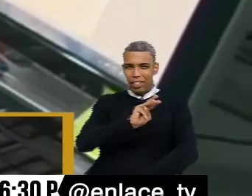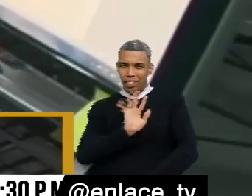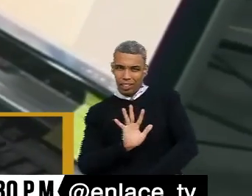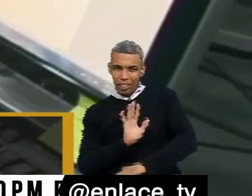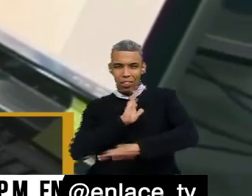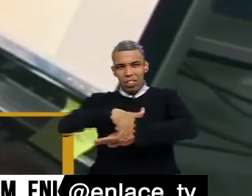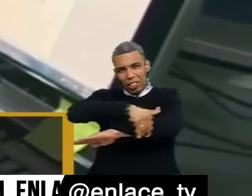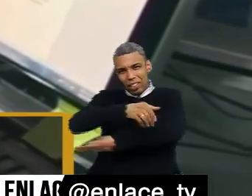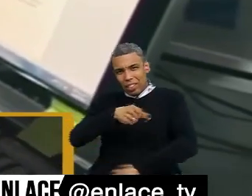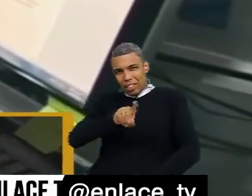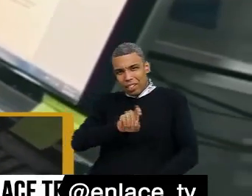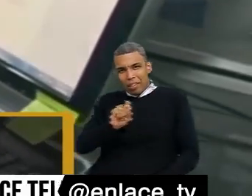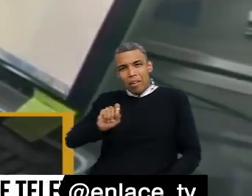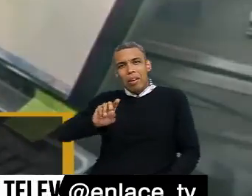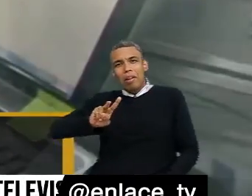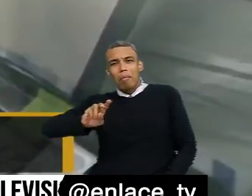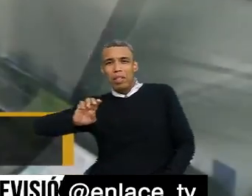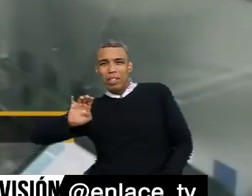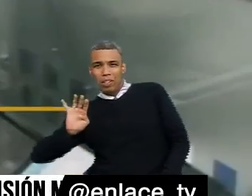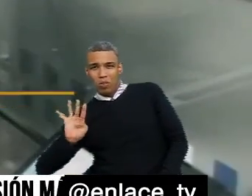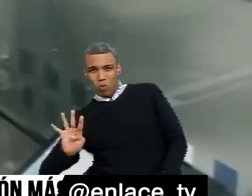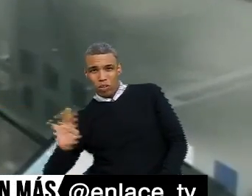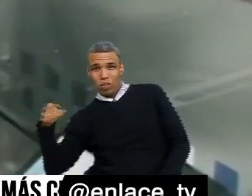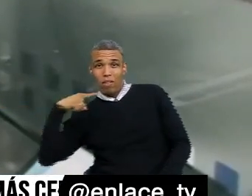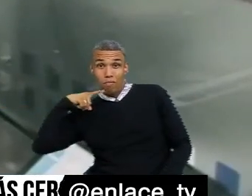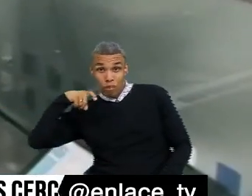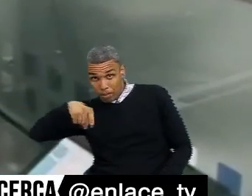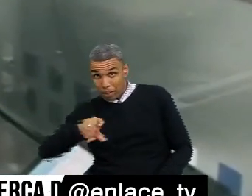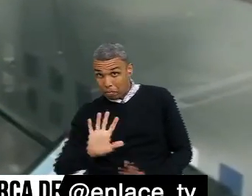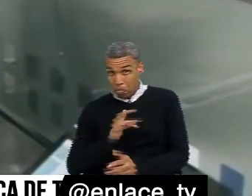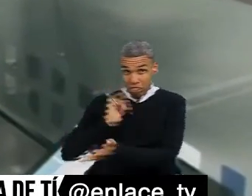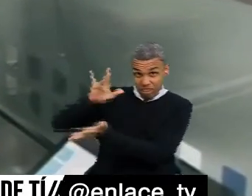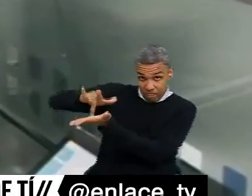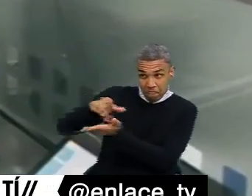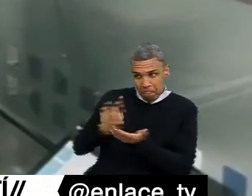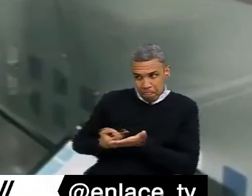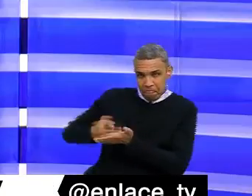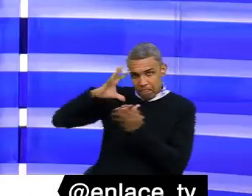1624, oficina 1305 de la capital santandereana.